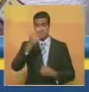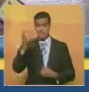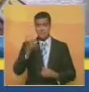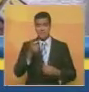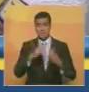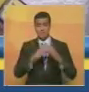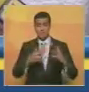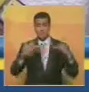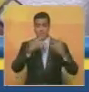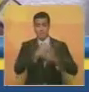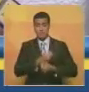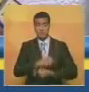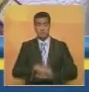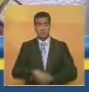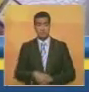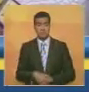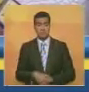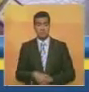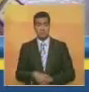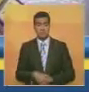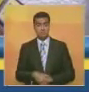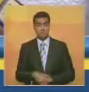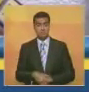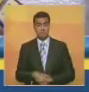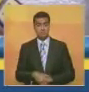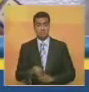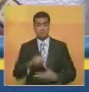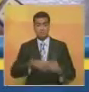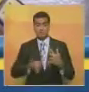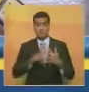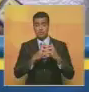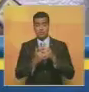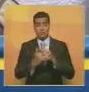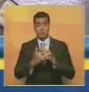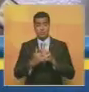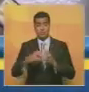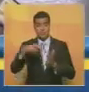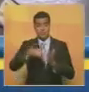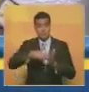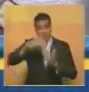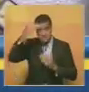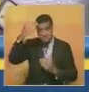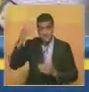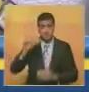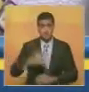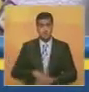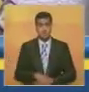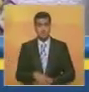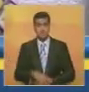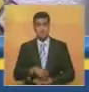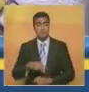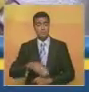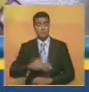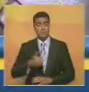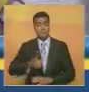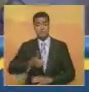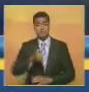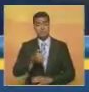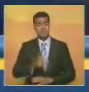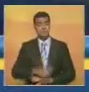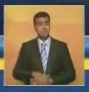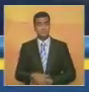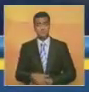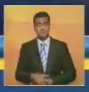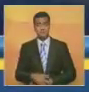noches que yo 4 barrio tenemos que agachar no lo no podemos podemos señor